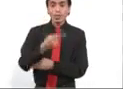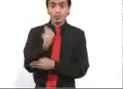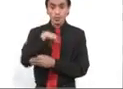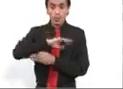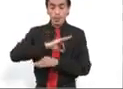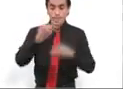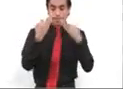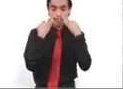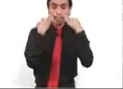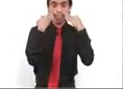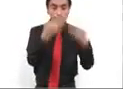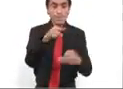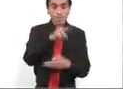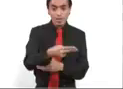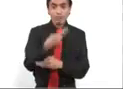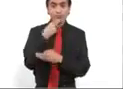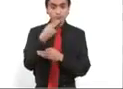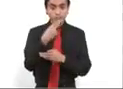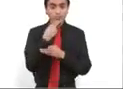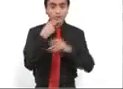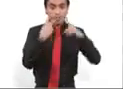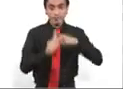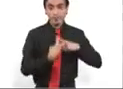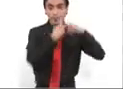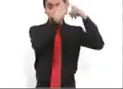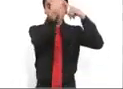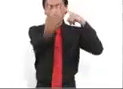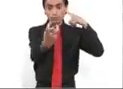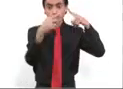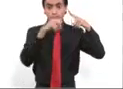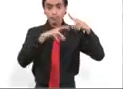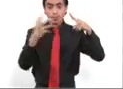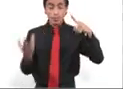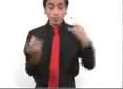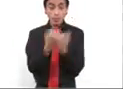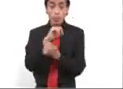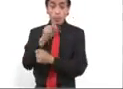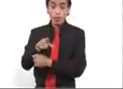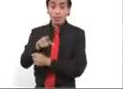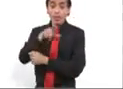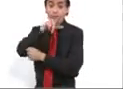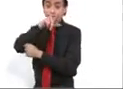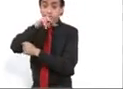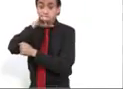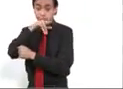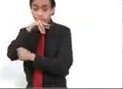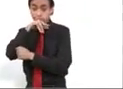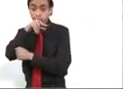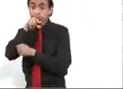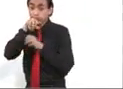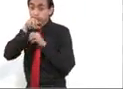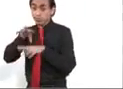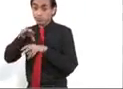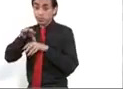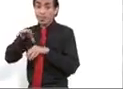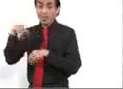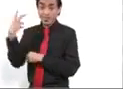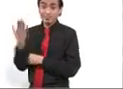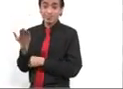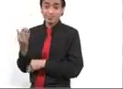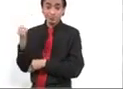testigos de la operación del trolebús elevado y al mismo tiempo de la chatarrización de los viejos microbuses